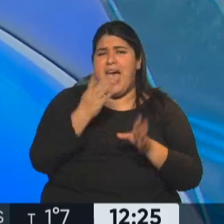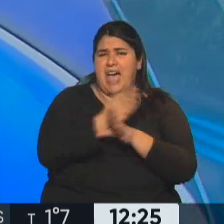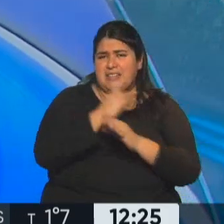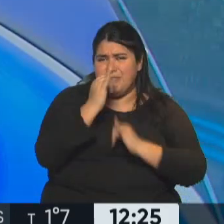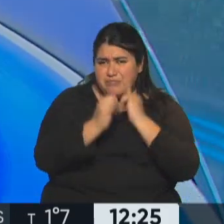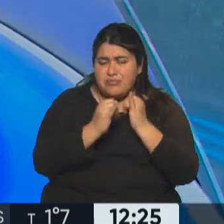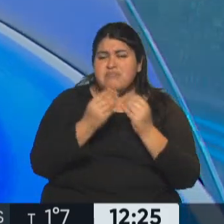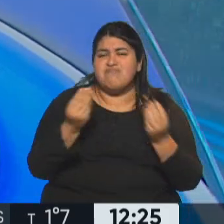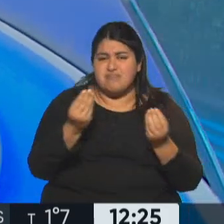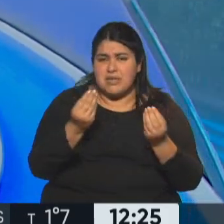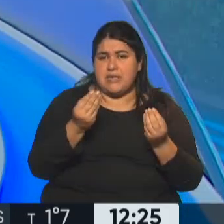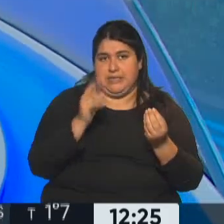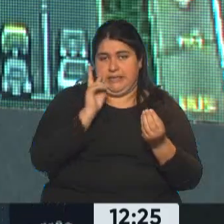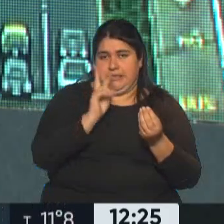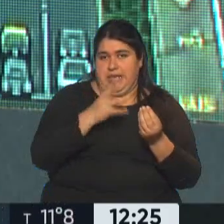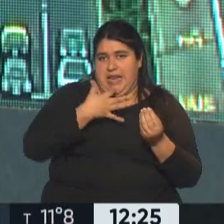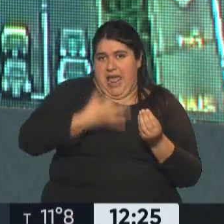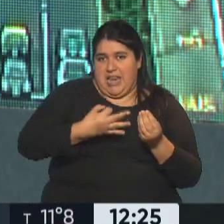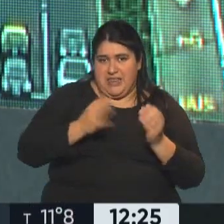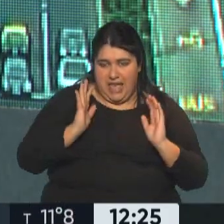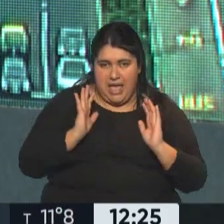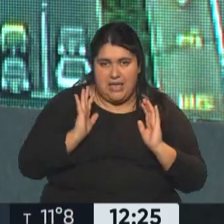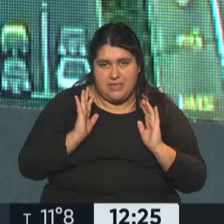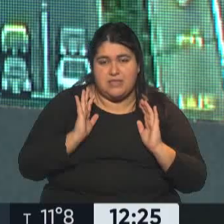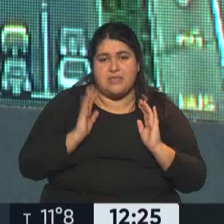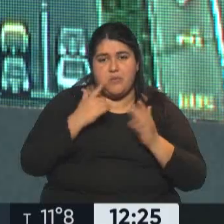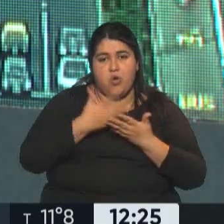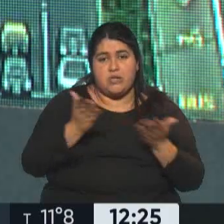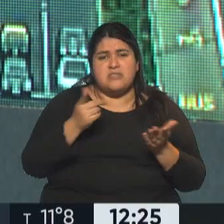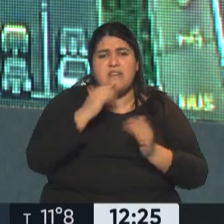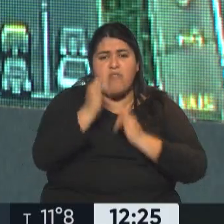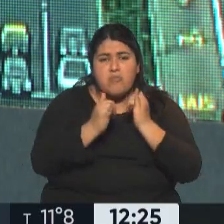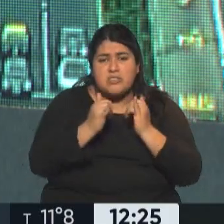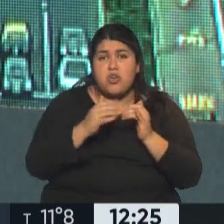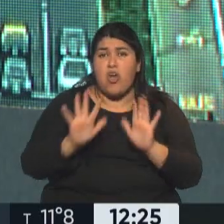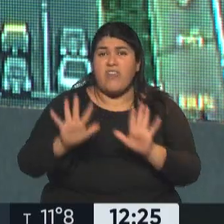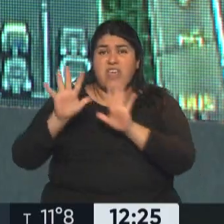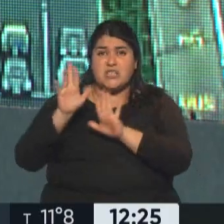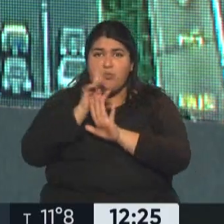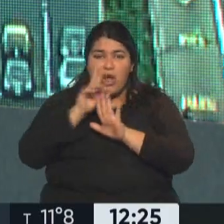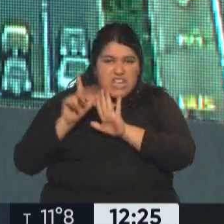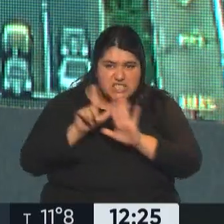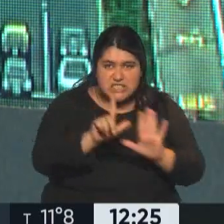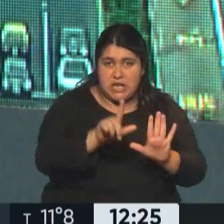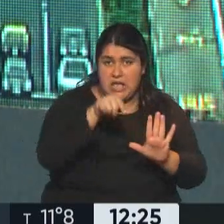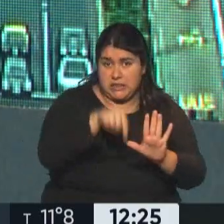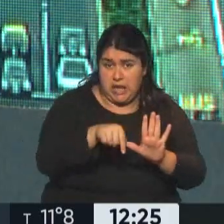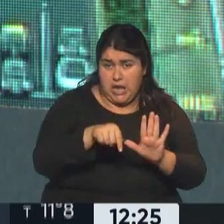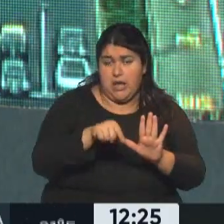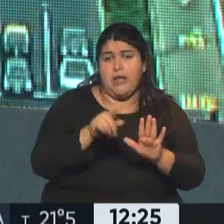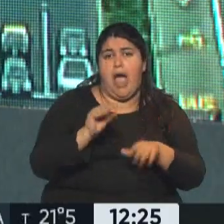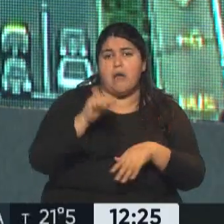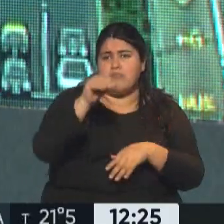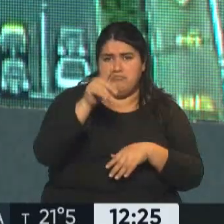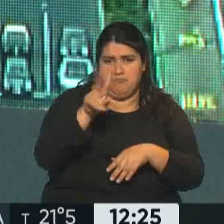¿no? El dato estremece, pero es parte de la realidad, lamentablemente, este dato, ¿no? 7 de cada 10 mujeres en la provincia de Buenos Aires, que